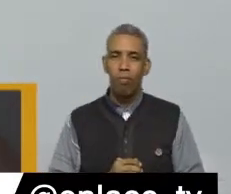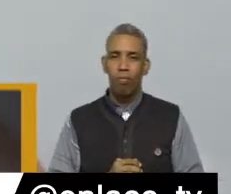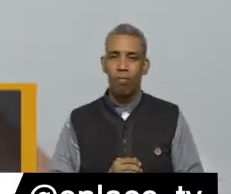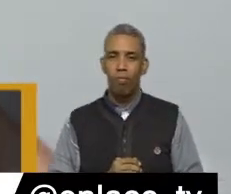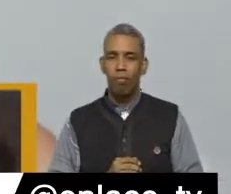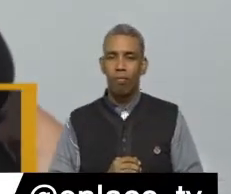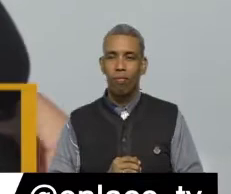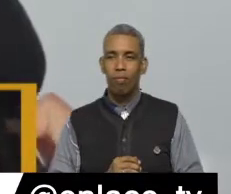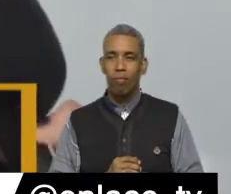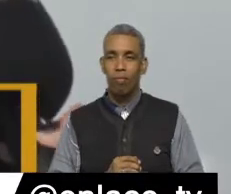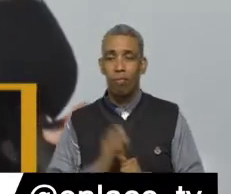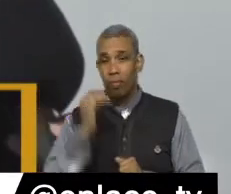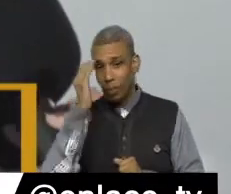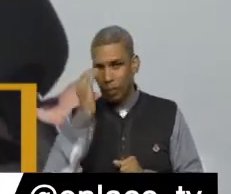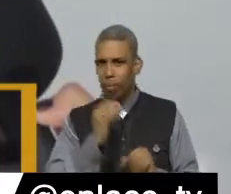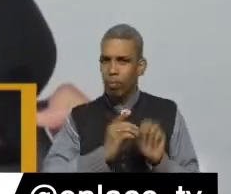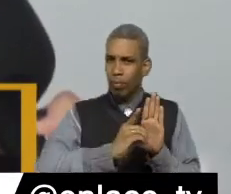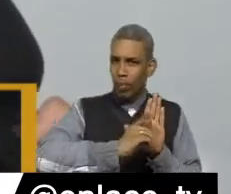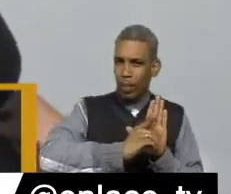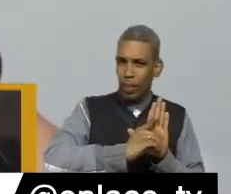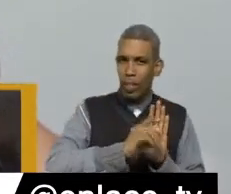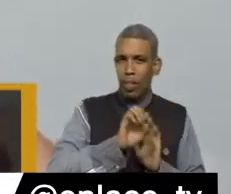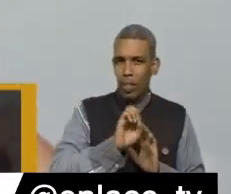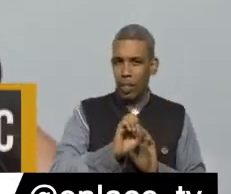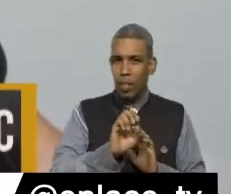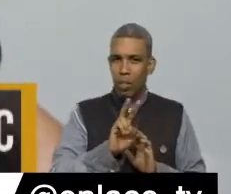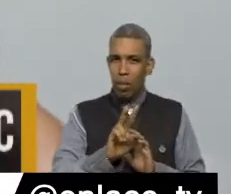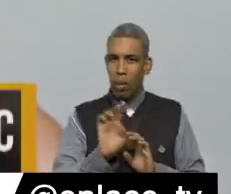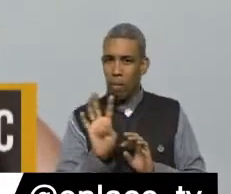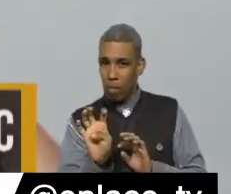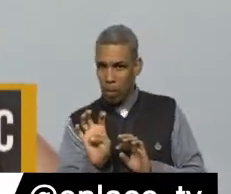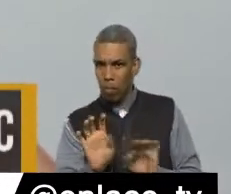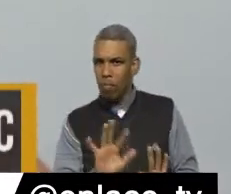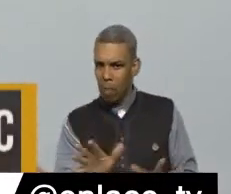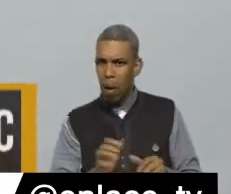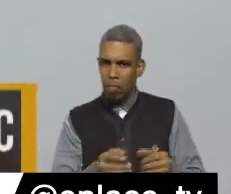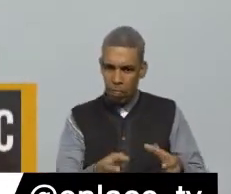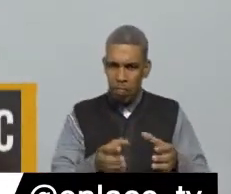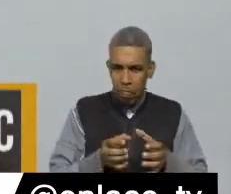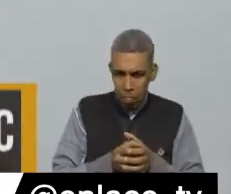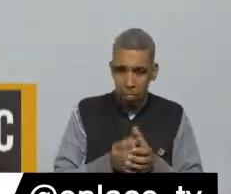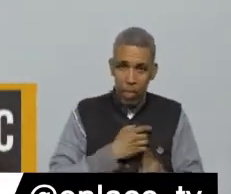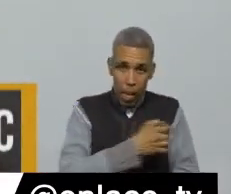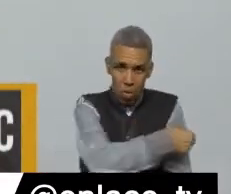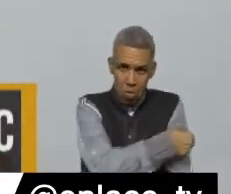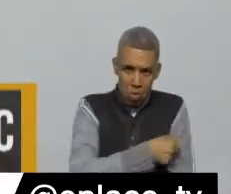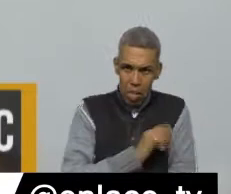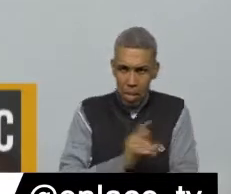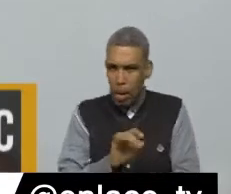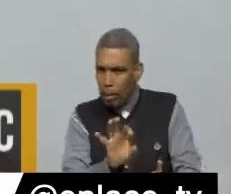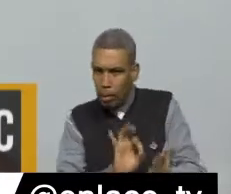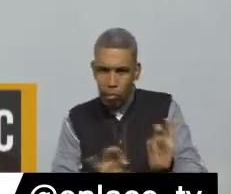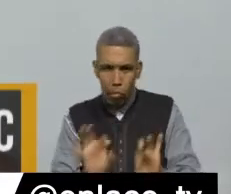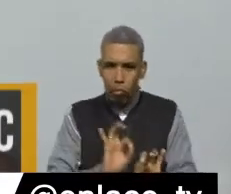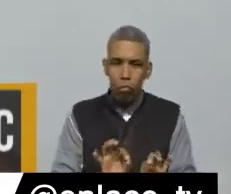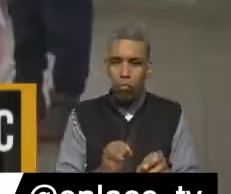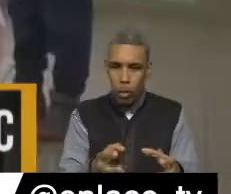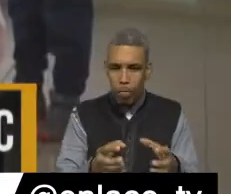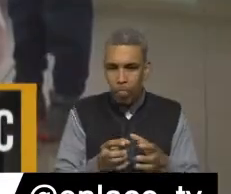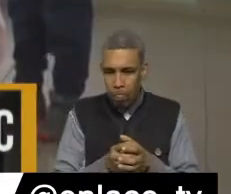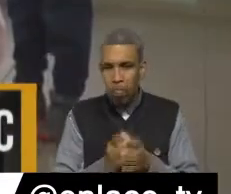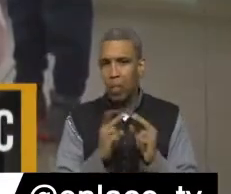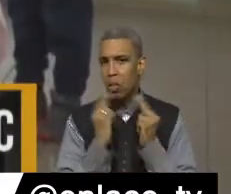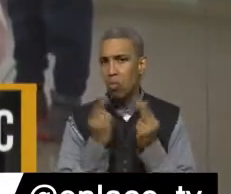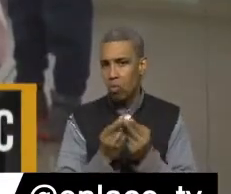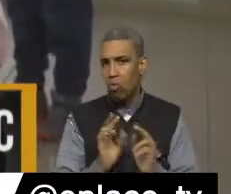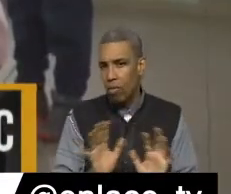través del decreto 029 pues ya fue aprobado el consejo y digamos que es una reunión interna del consejo. La